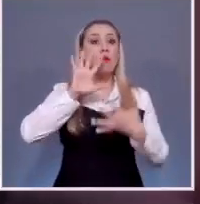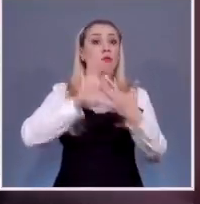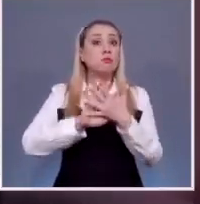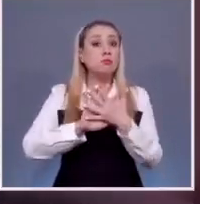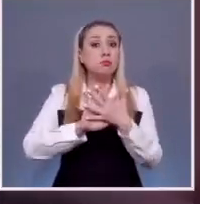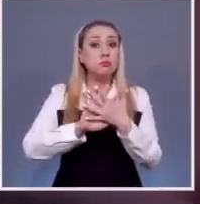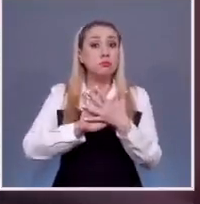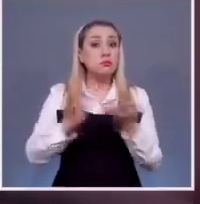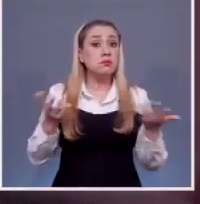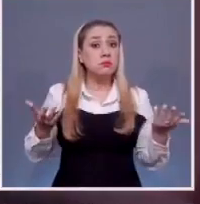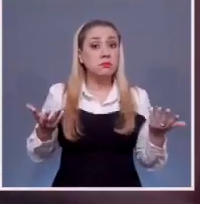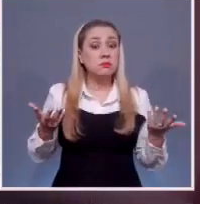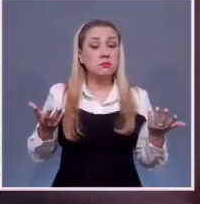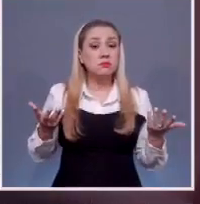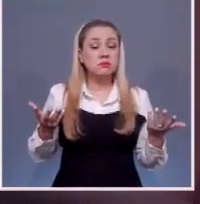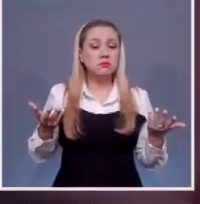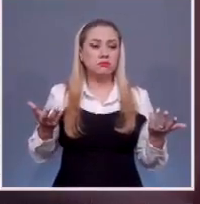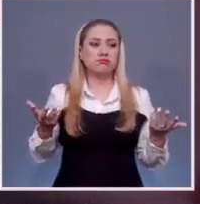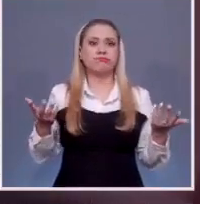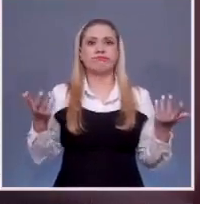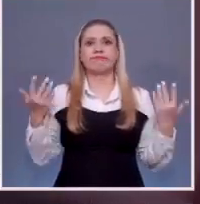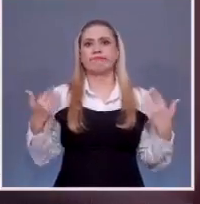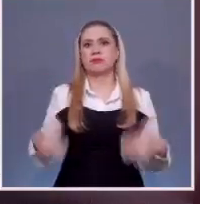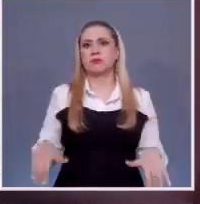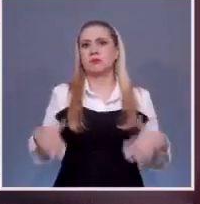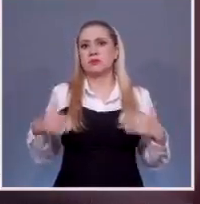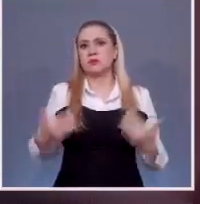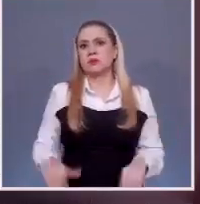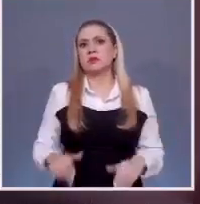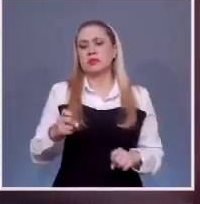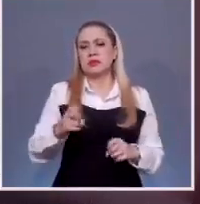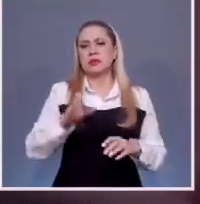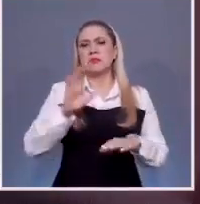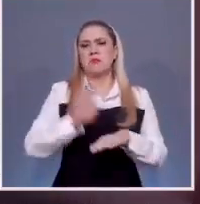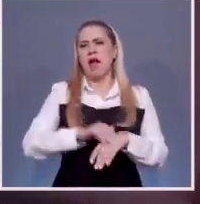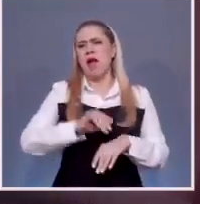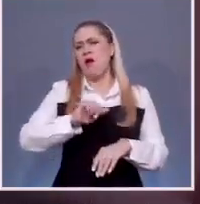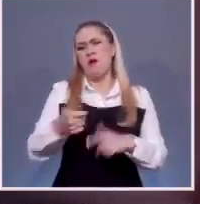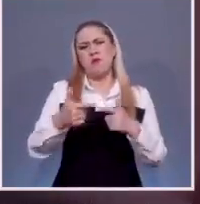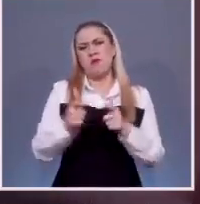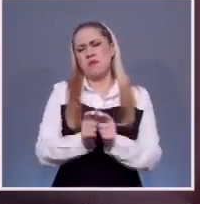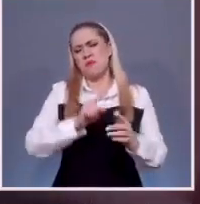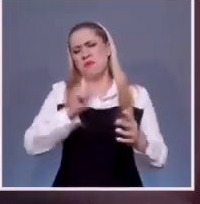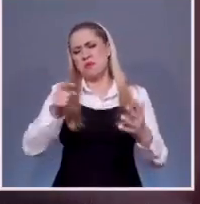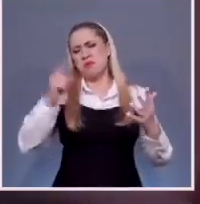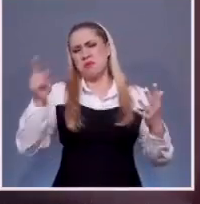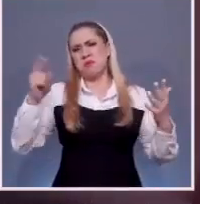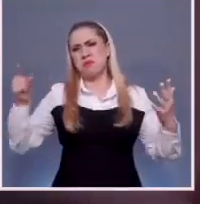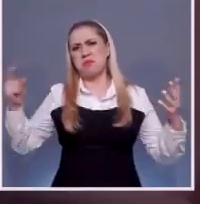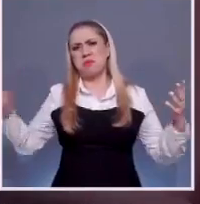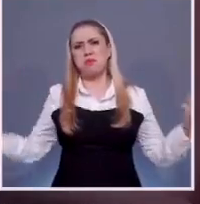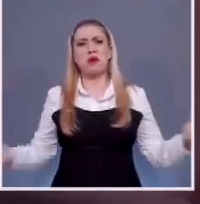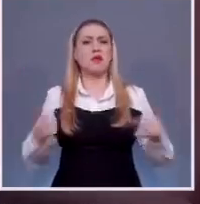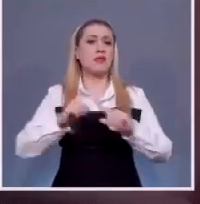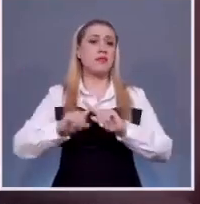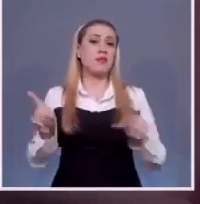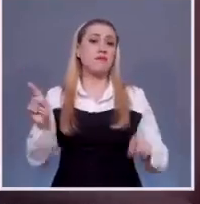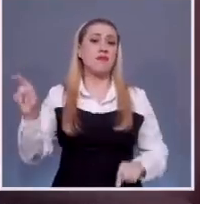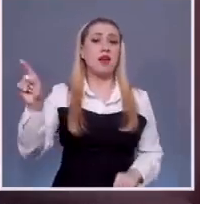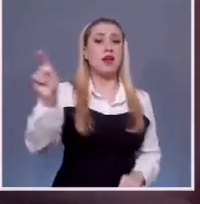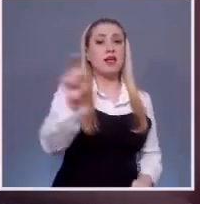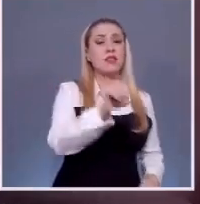grupos vulnerables a los que se refería nuestra compañera. Entonces, creo que hay que tomar en cuenta que la violencia se vive de diferente manera dependiendo del grupo